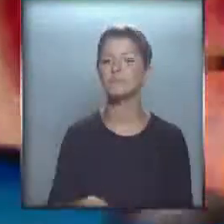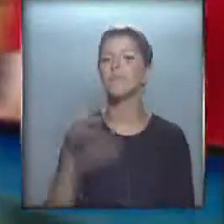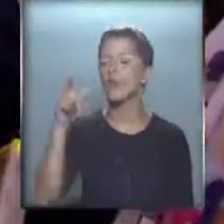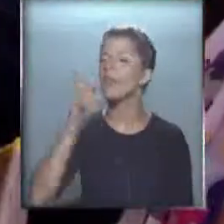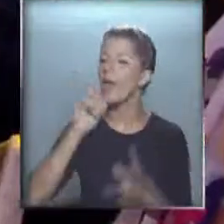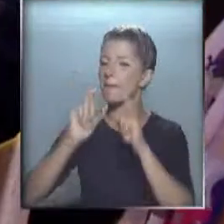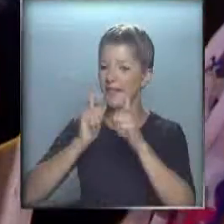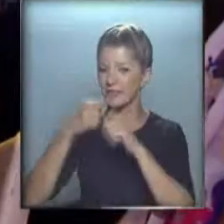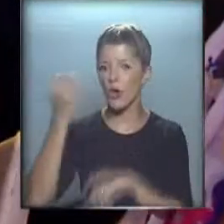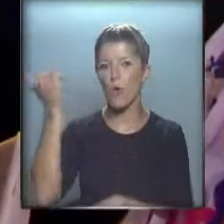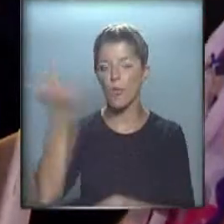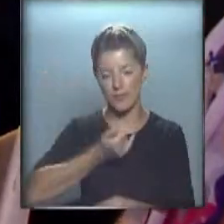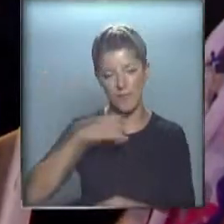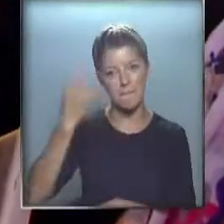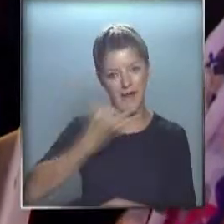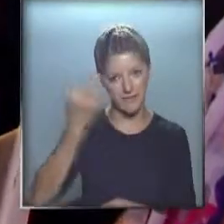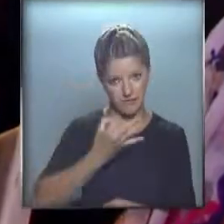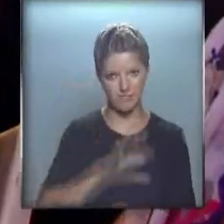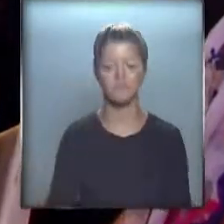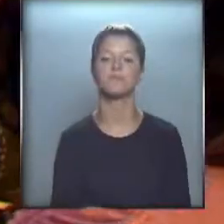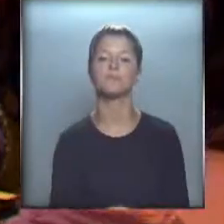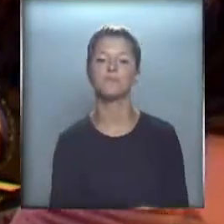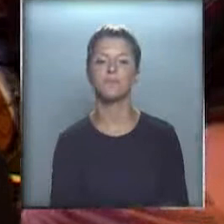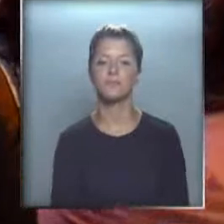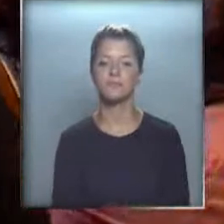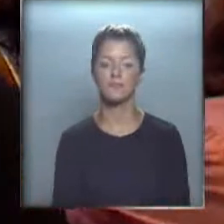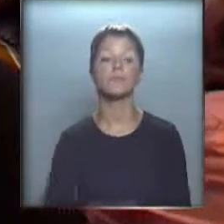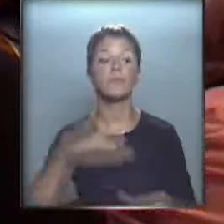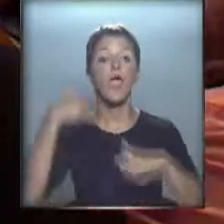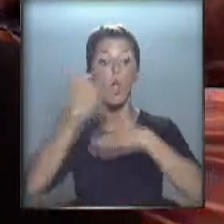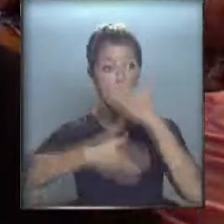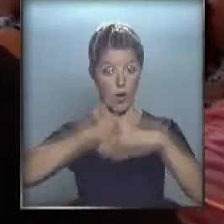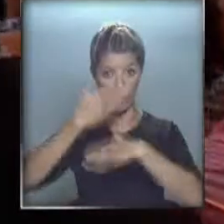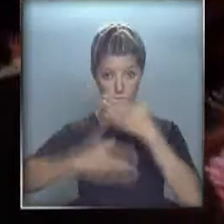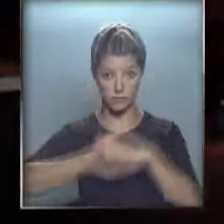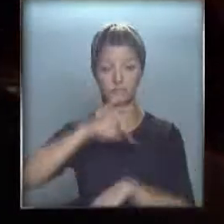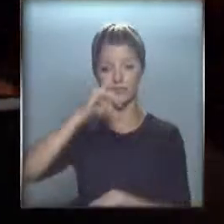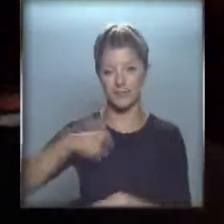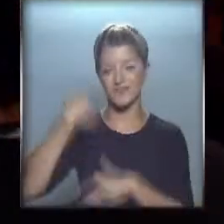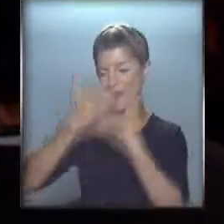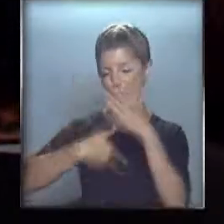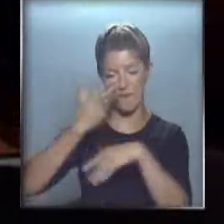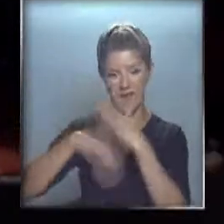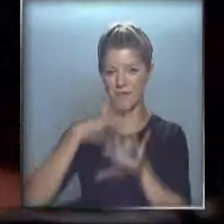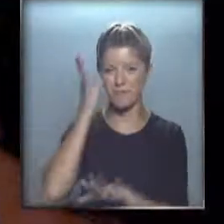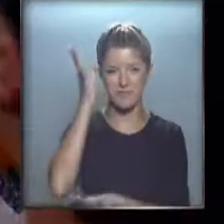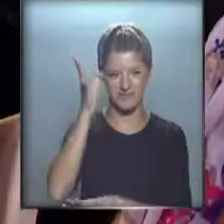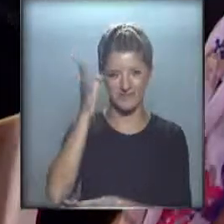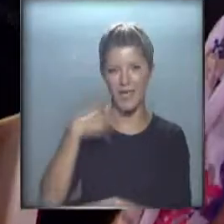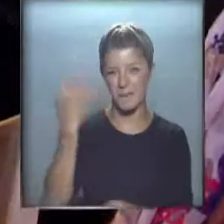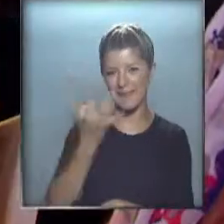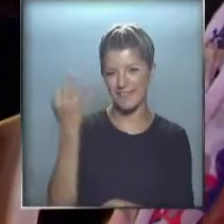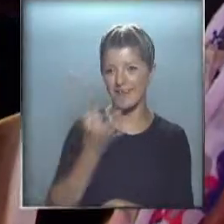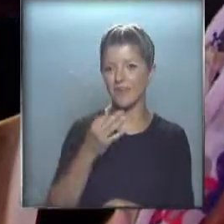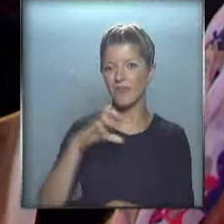la verdad, ¿eh? ¿La verdad? Sí, la verdad. Vale. Los juegos. Los juegos. Sí, utilizo mucho. Muchos juegos. Pou, es verdad.